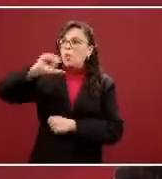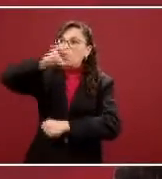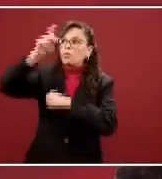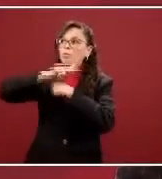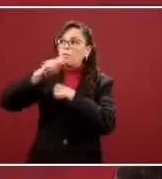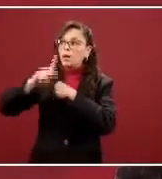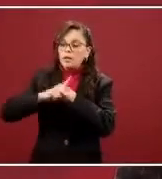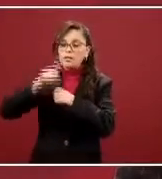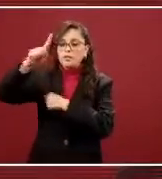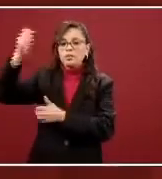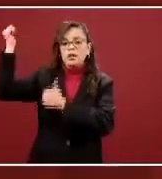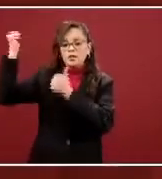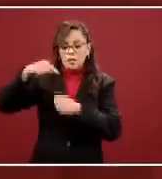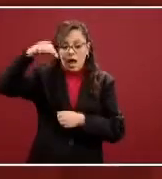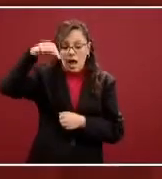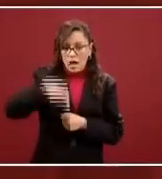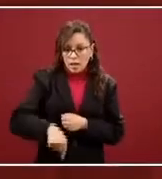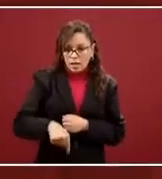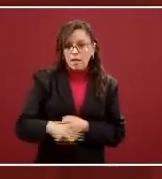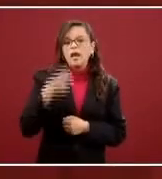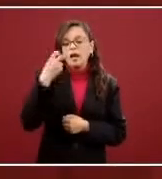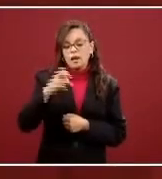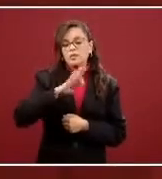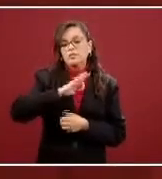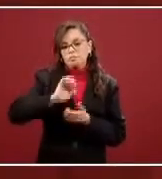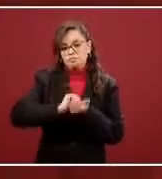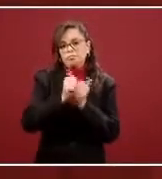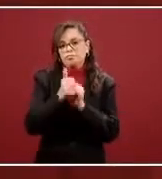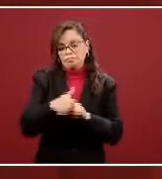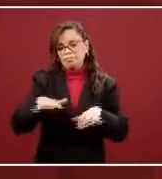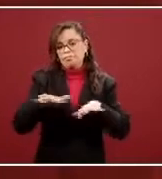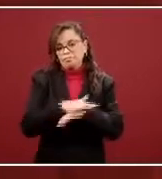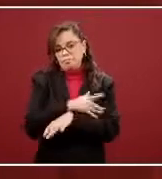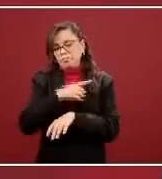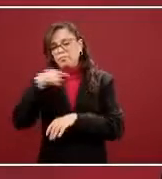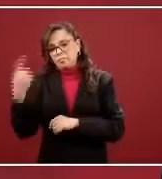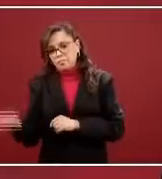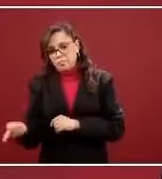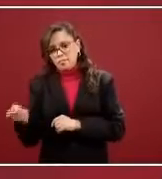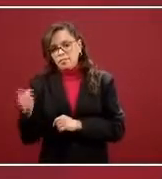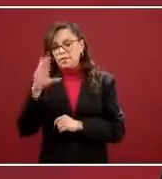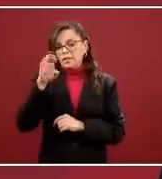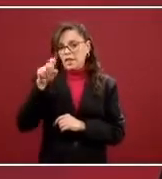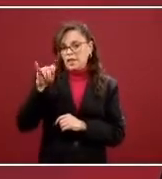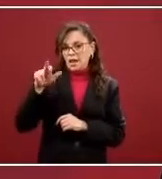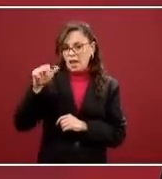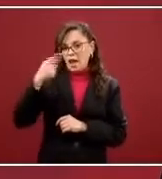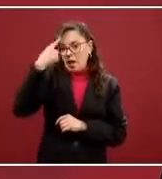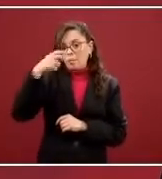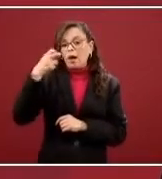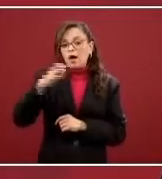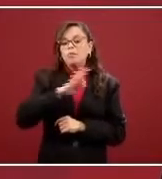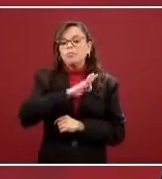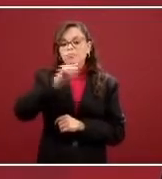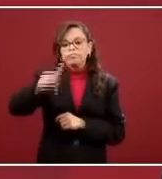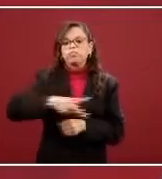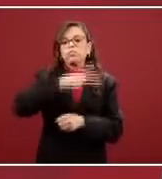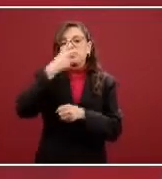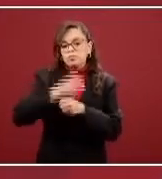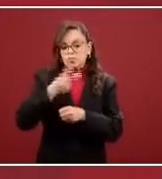modelo Centinela comunitario, para entonces poder empezar a detectar la transmisión secundaria. Eso es un